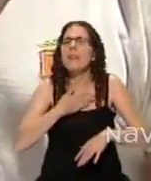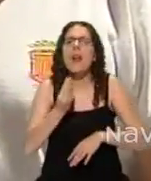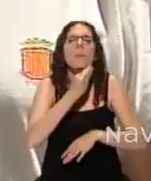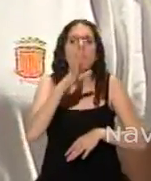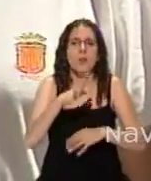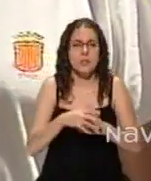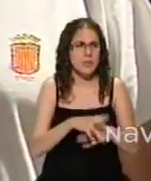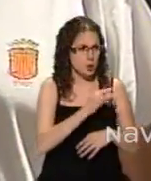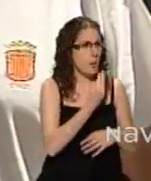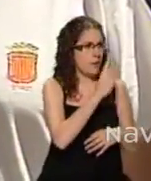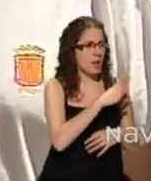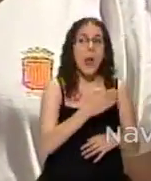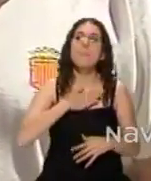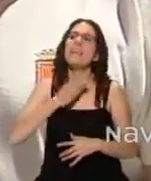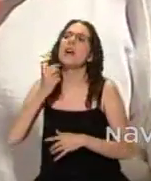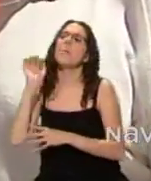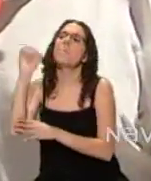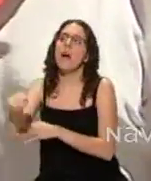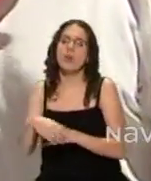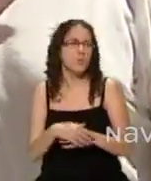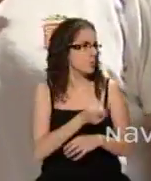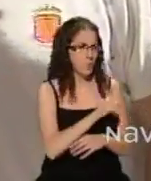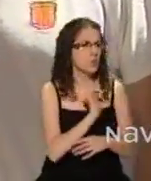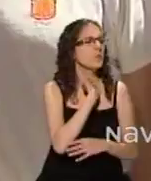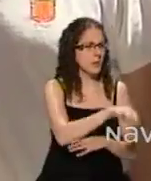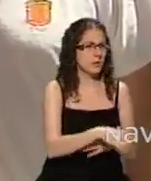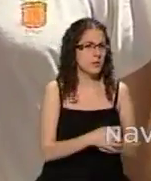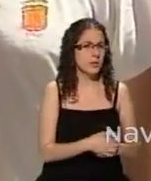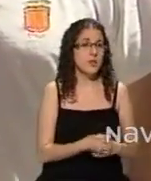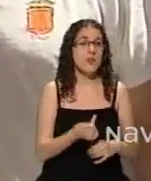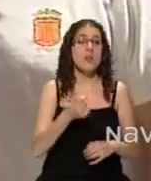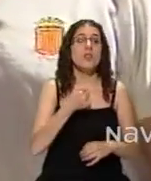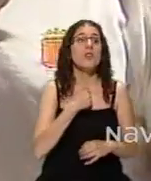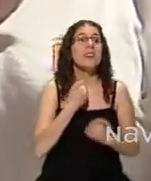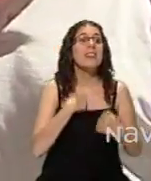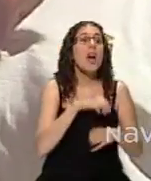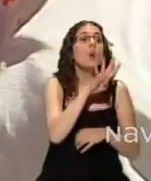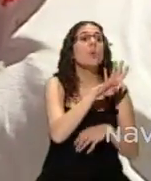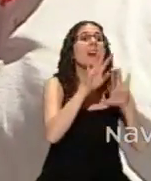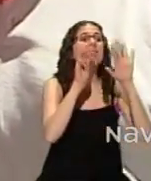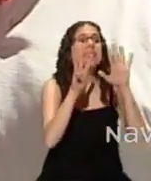las mías, las de no, aquí. Las mías mucho mejor. No, yo llevo 48 años yendo a Pamplona y son buenas,